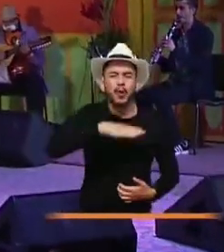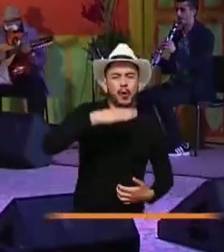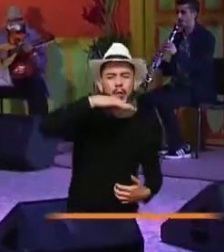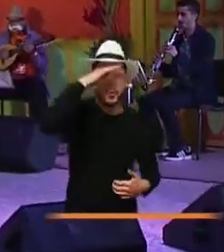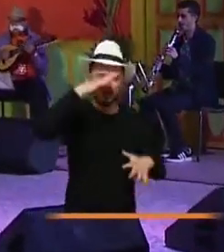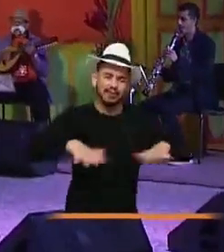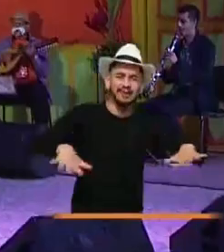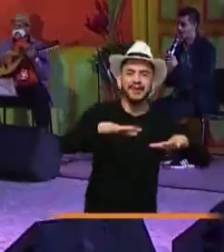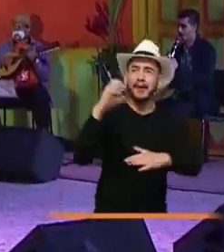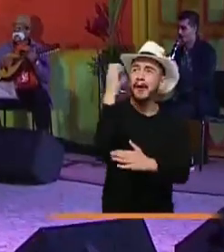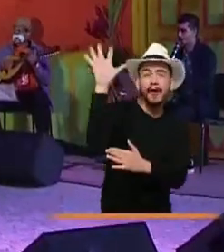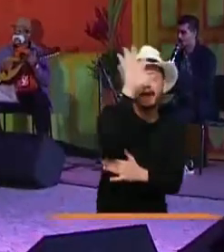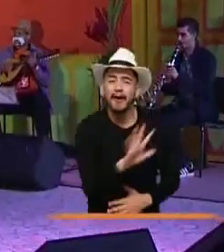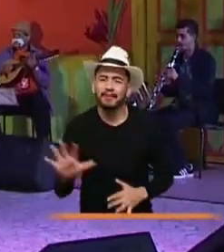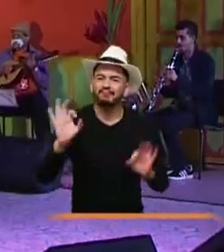de mi nación